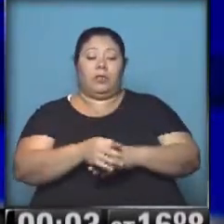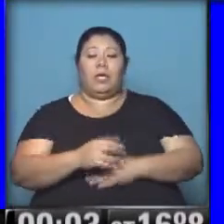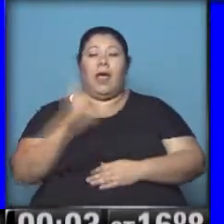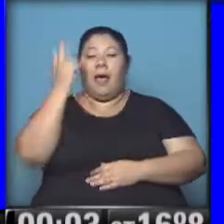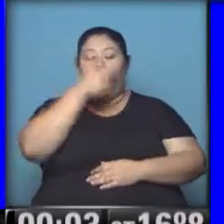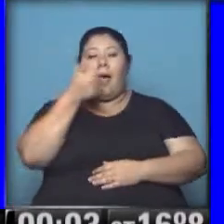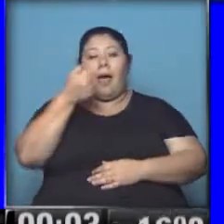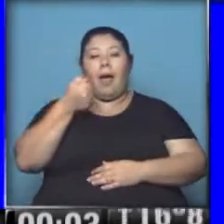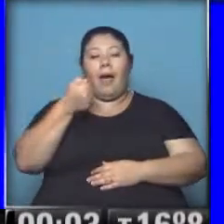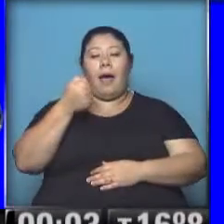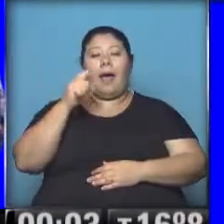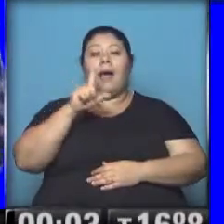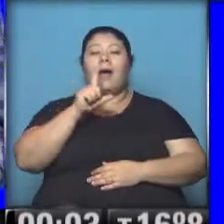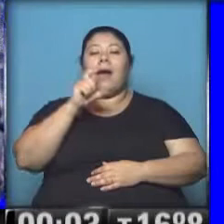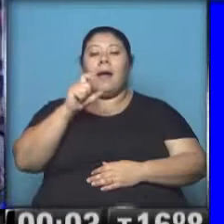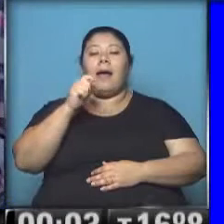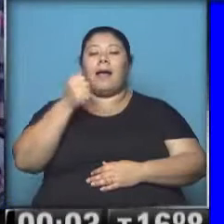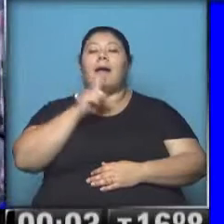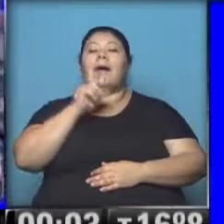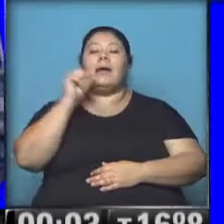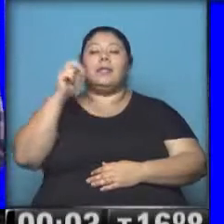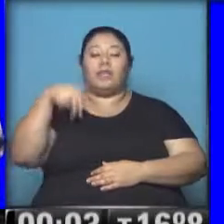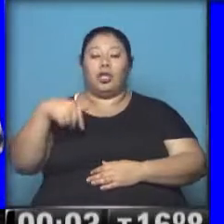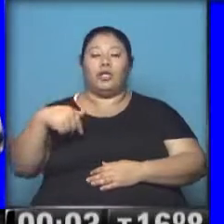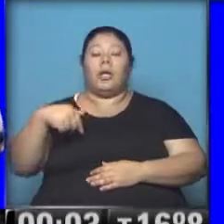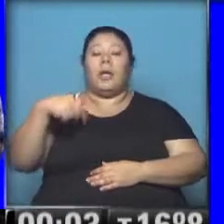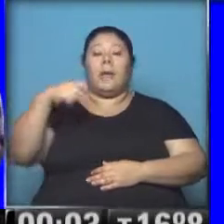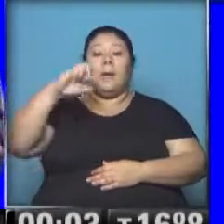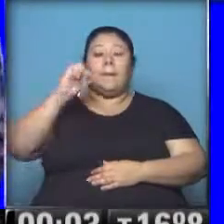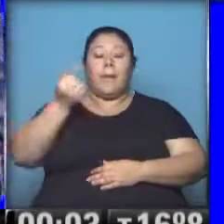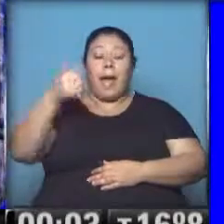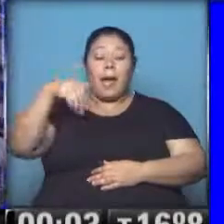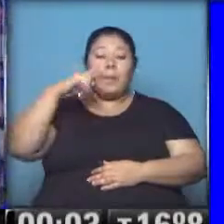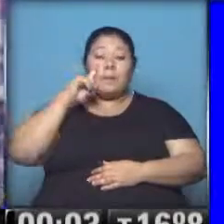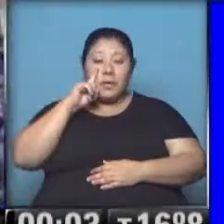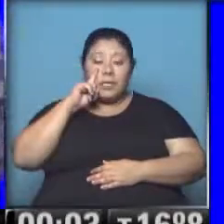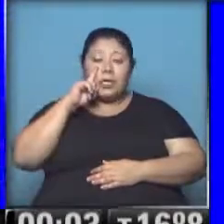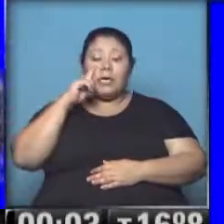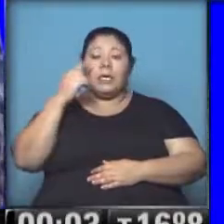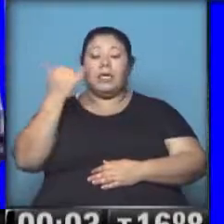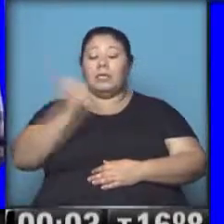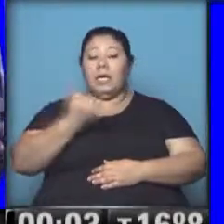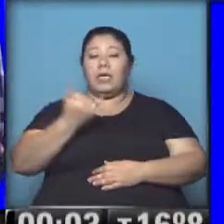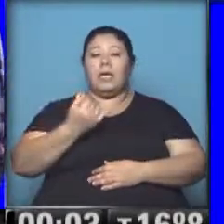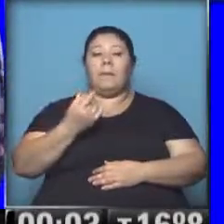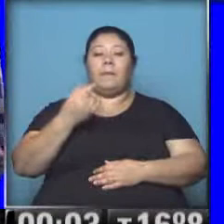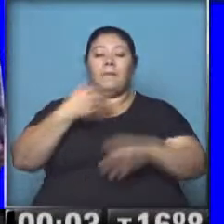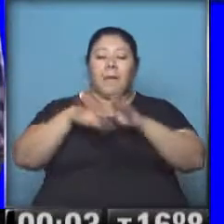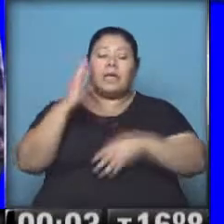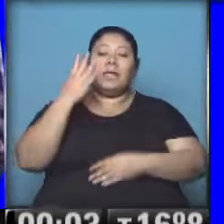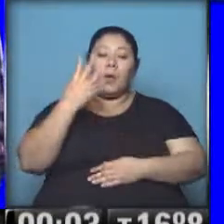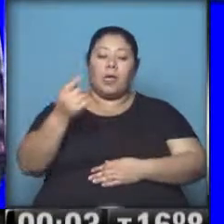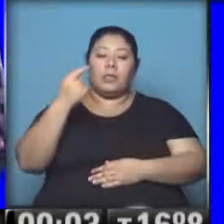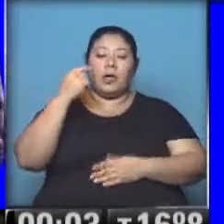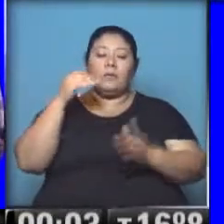hackathon. PAMI tiene 4.6 millones de afiliados. Hay cerca de 2 millones de transacciones o movimientos electrónicos que se hacen